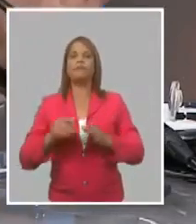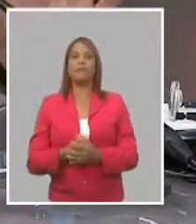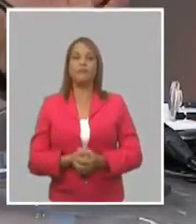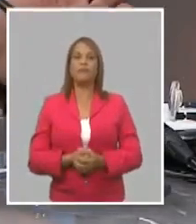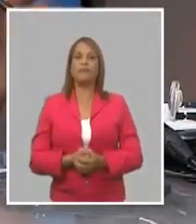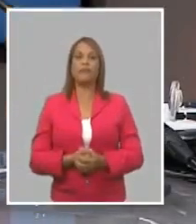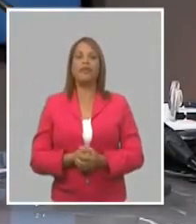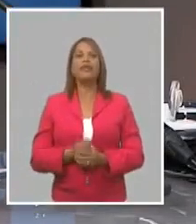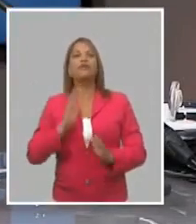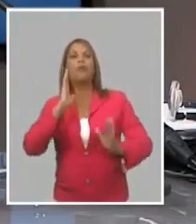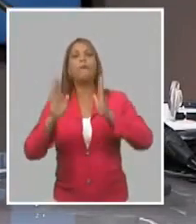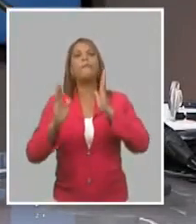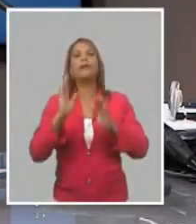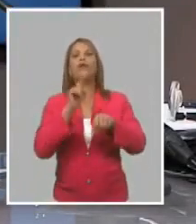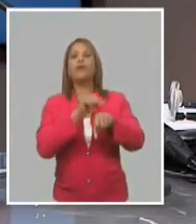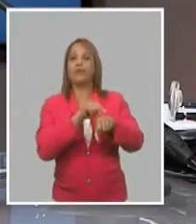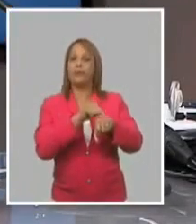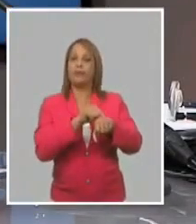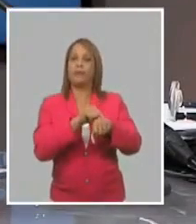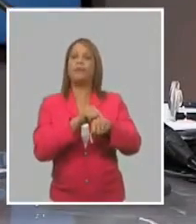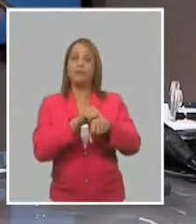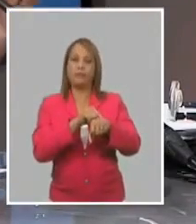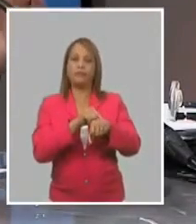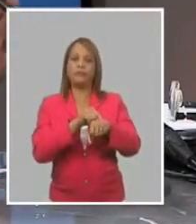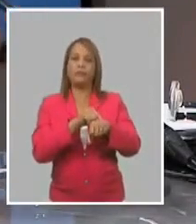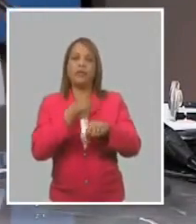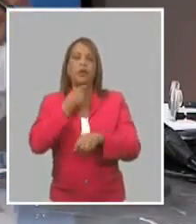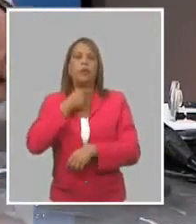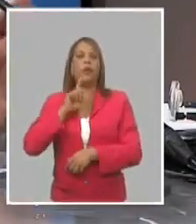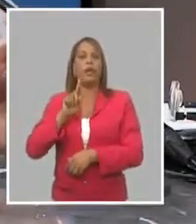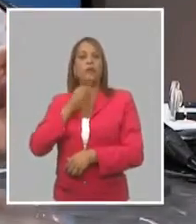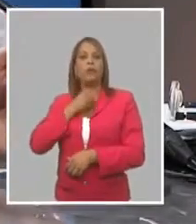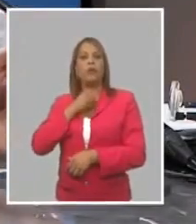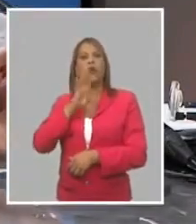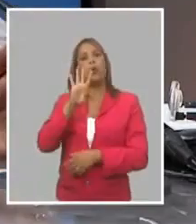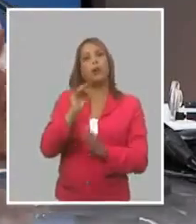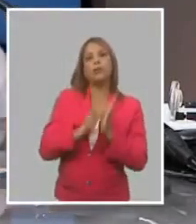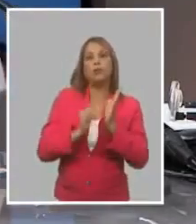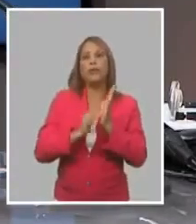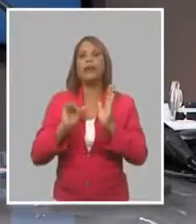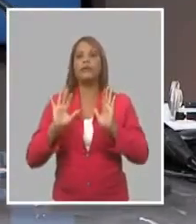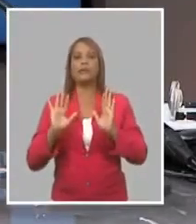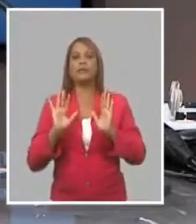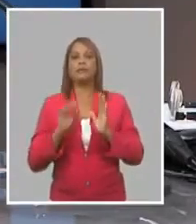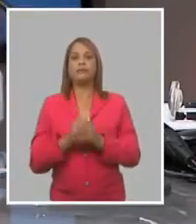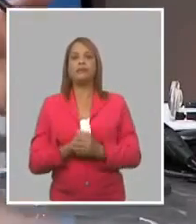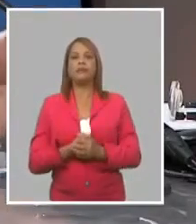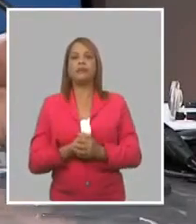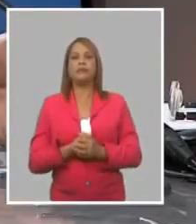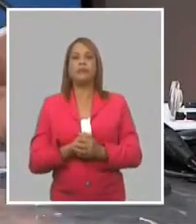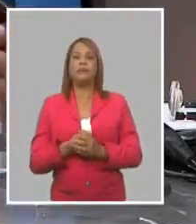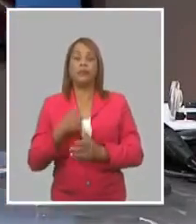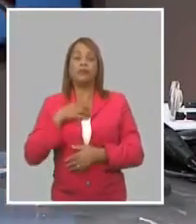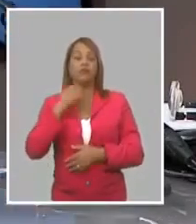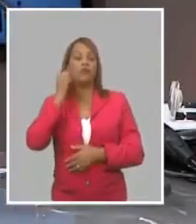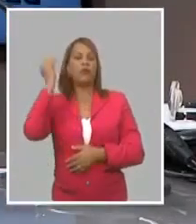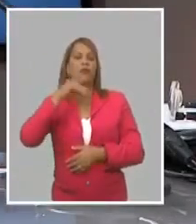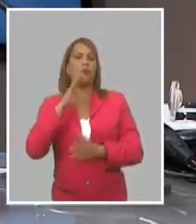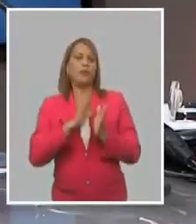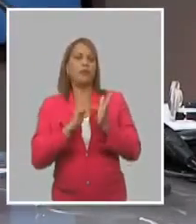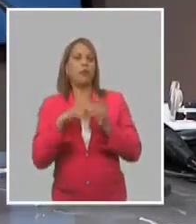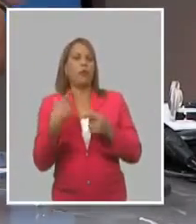Para eso se da un periodo de tiempo. Tú puedes decir, doy 4 meses, nosotros tenemos definidos los meses que vamos a